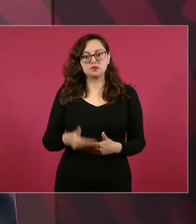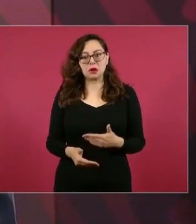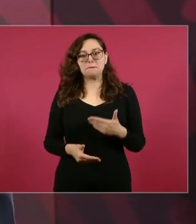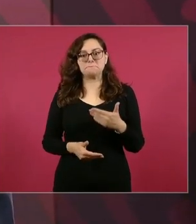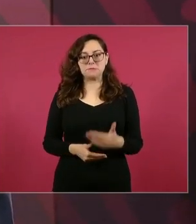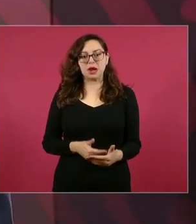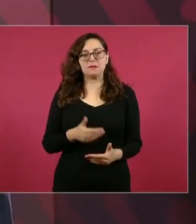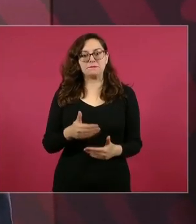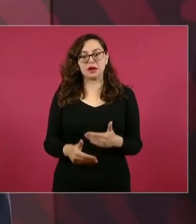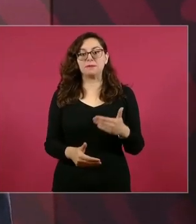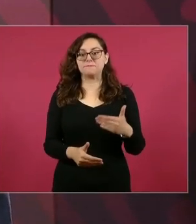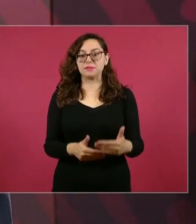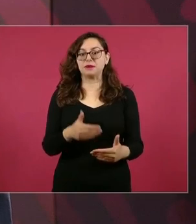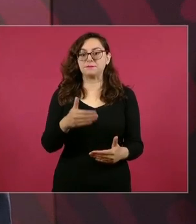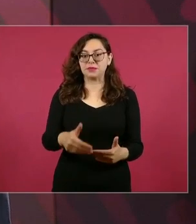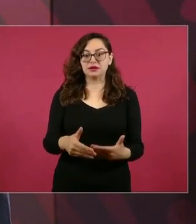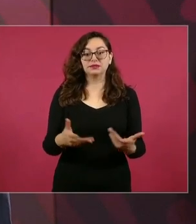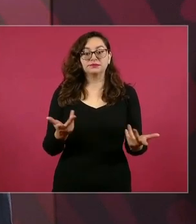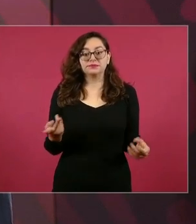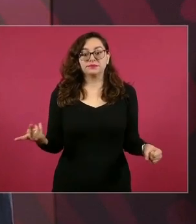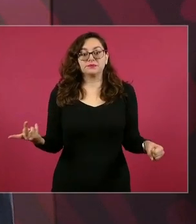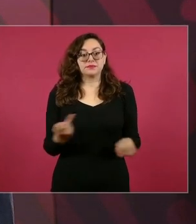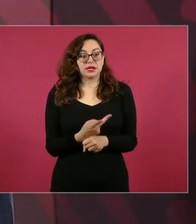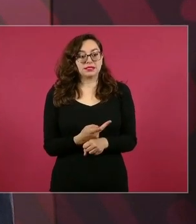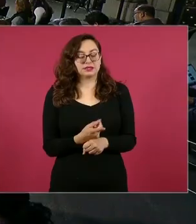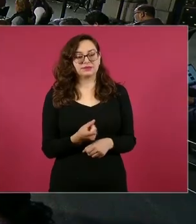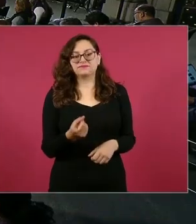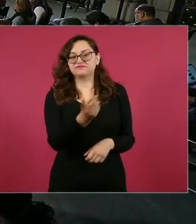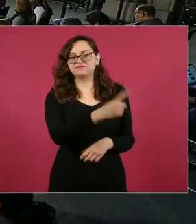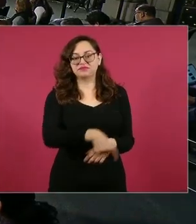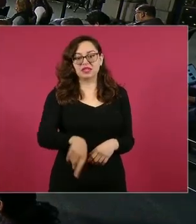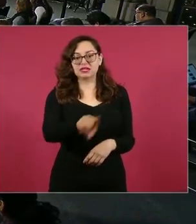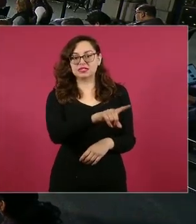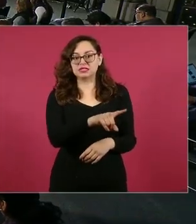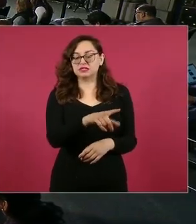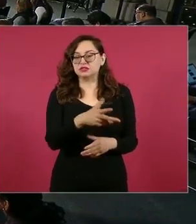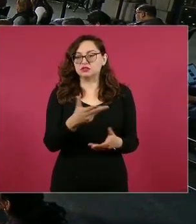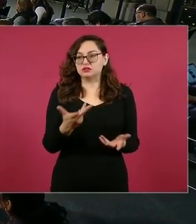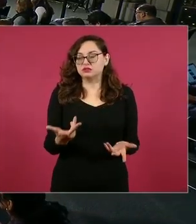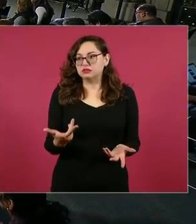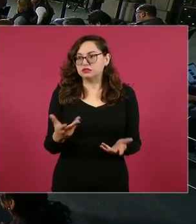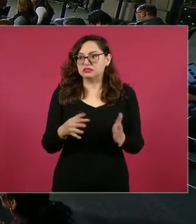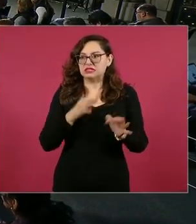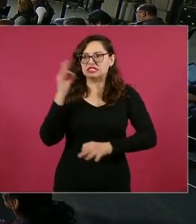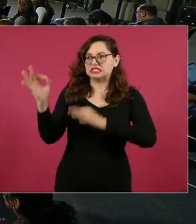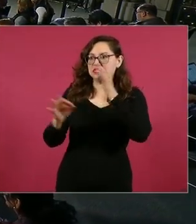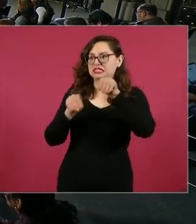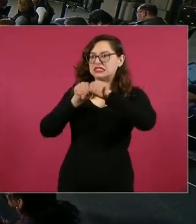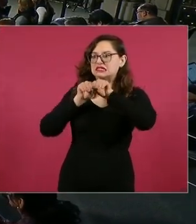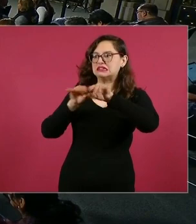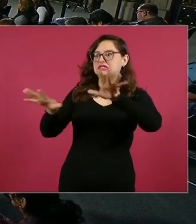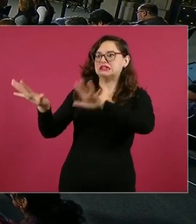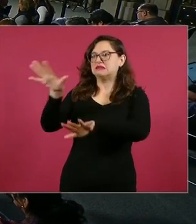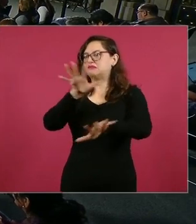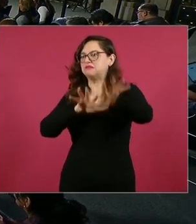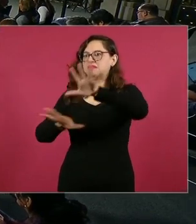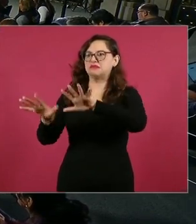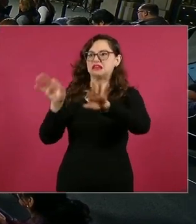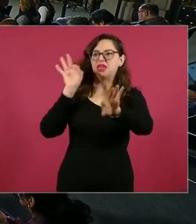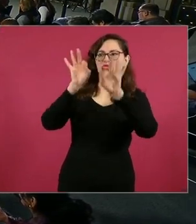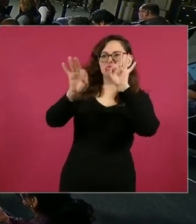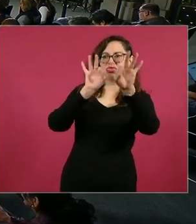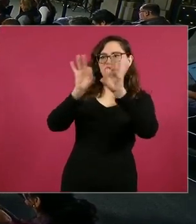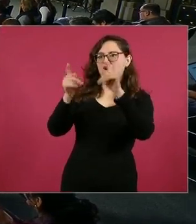información o de manipulación fue lo sucedido en la elección pasada